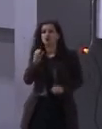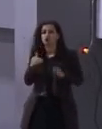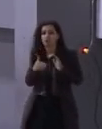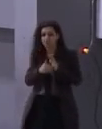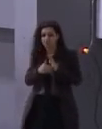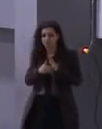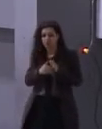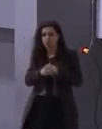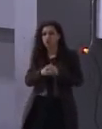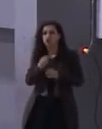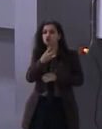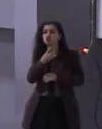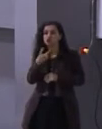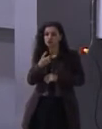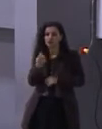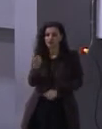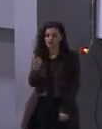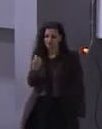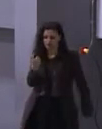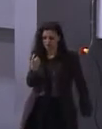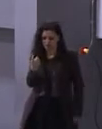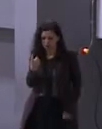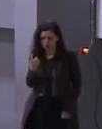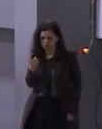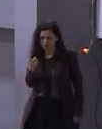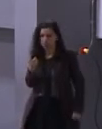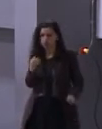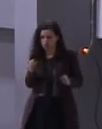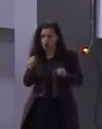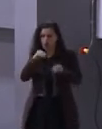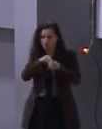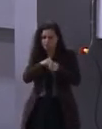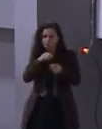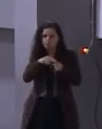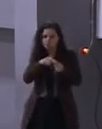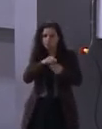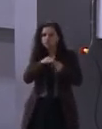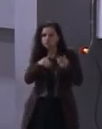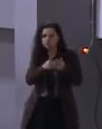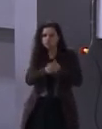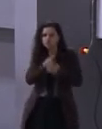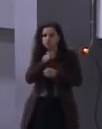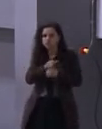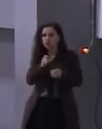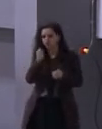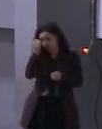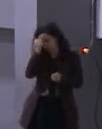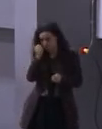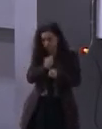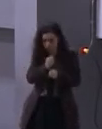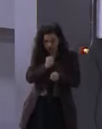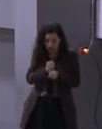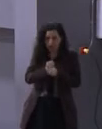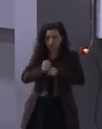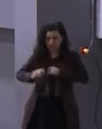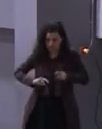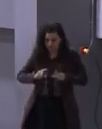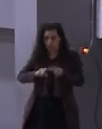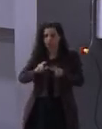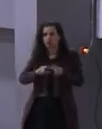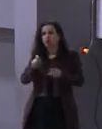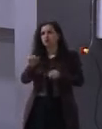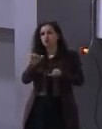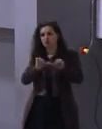28.200 millones de faltantes. Ahí está incluido los temas de vacantes en planta docente y administrativa, mantenimientos en